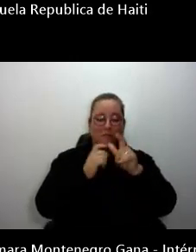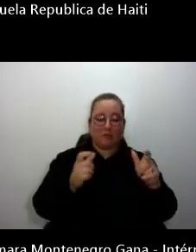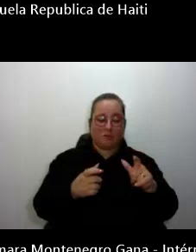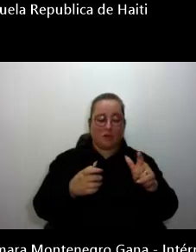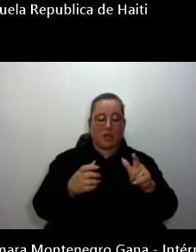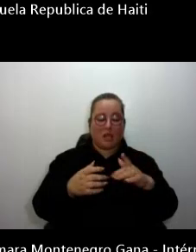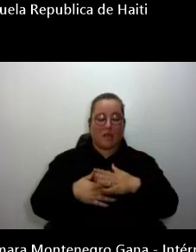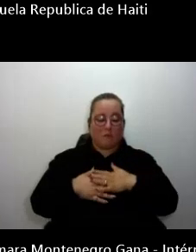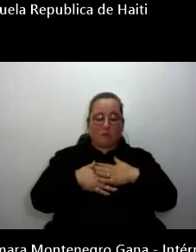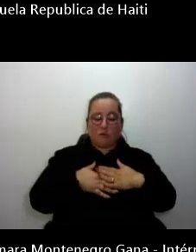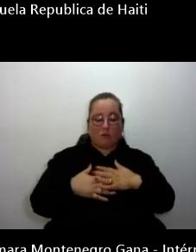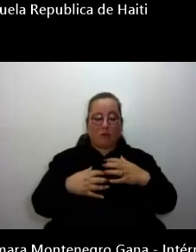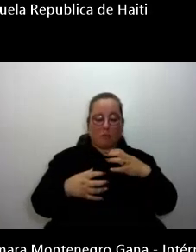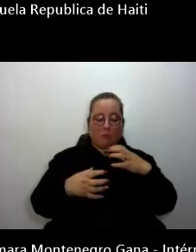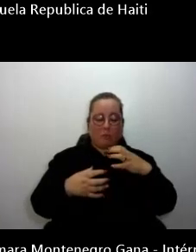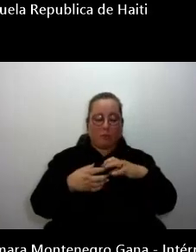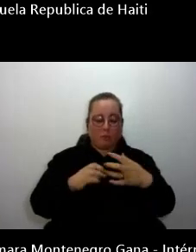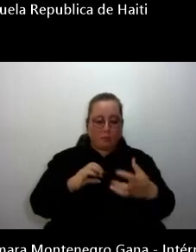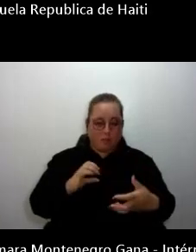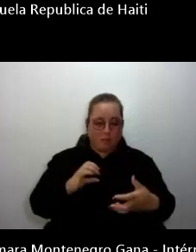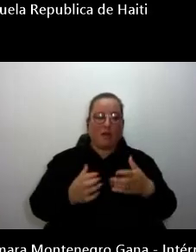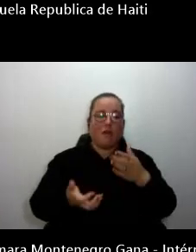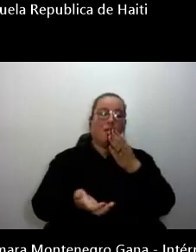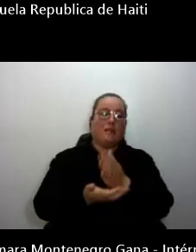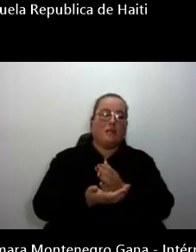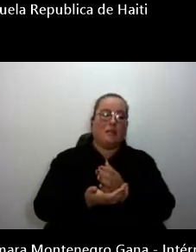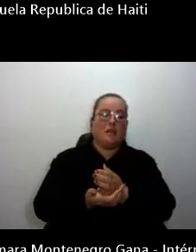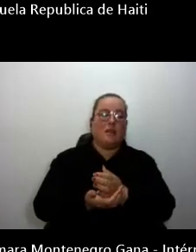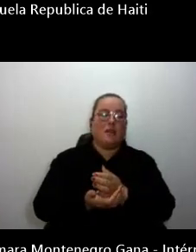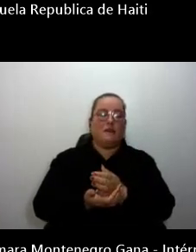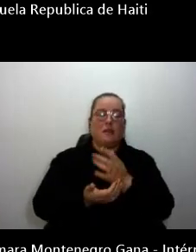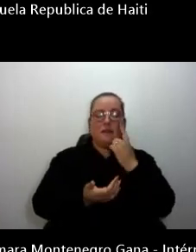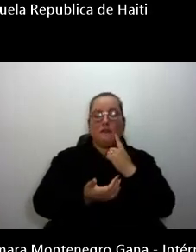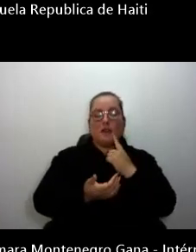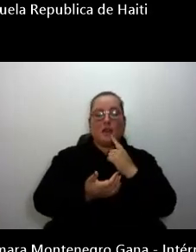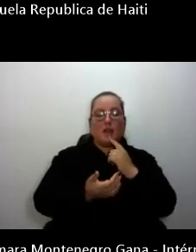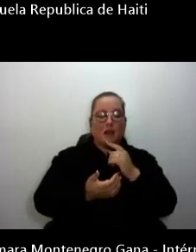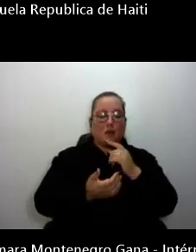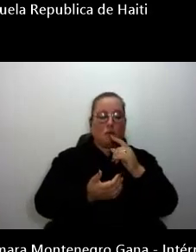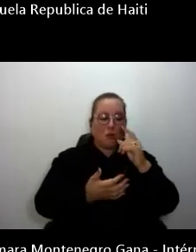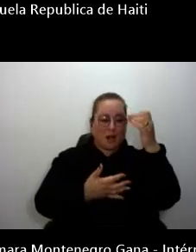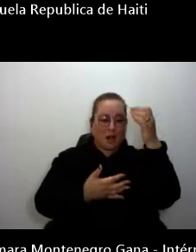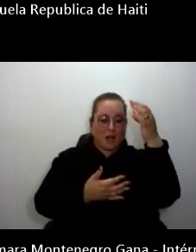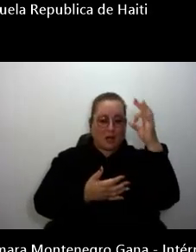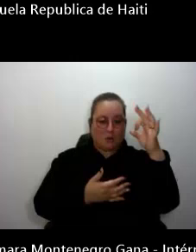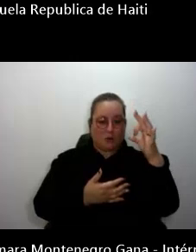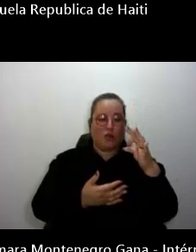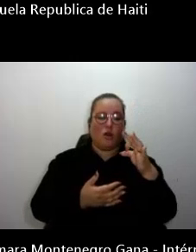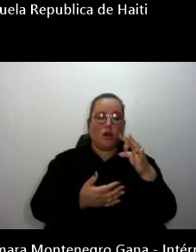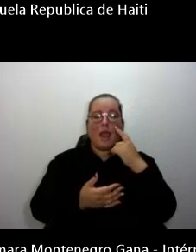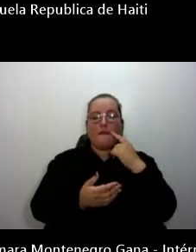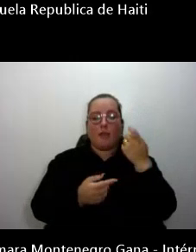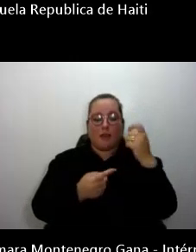tenemos que aplicar con una reunión de evaluación, entre el equipo de tutelaje, la familia,